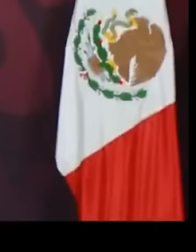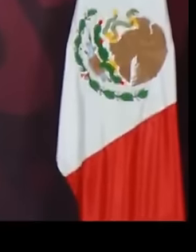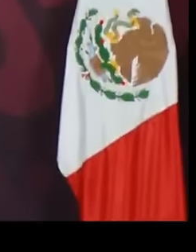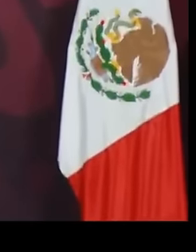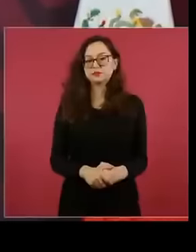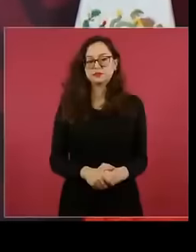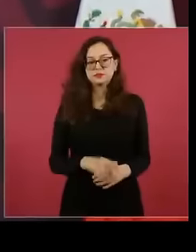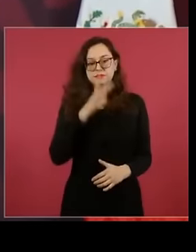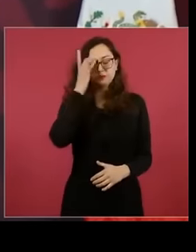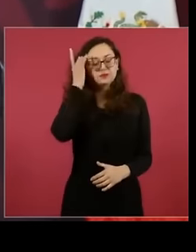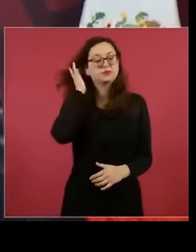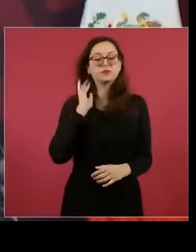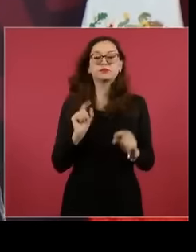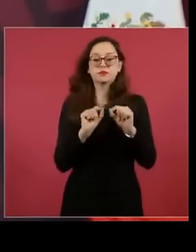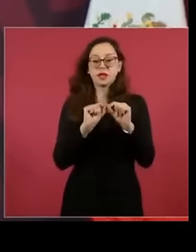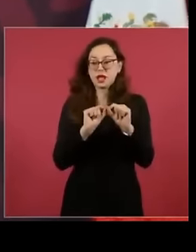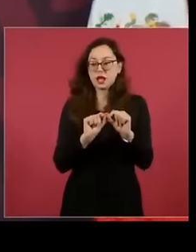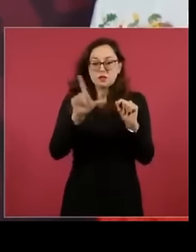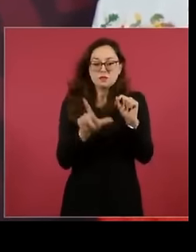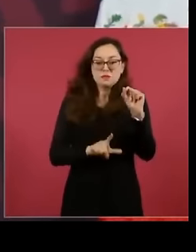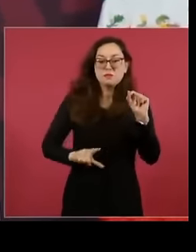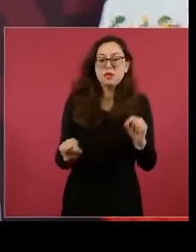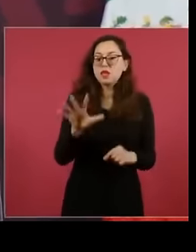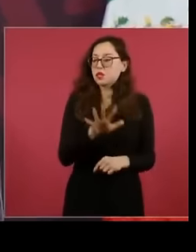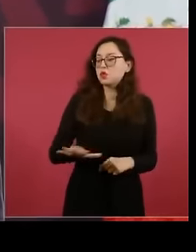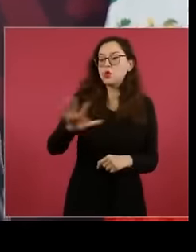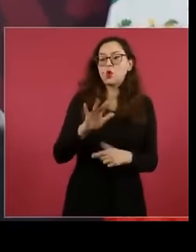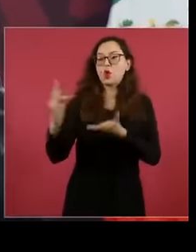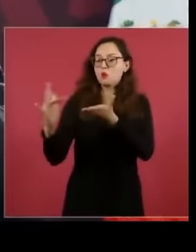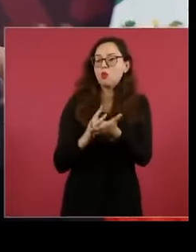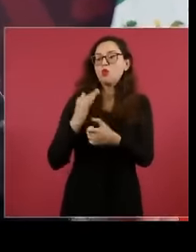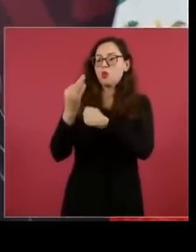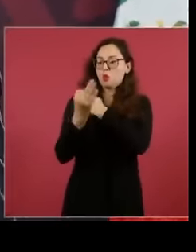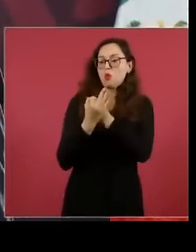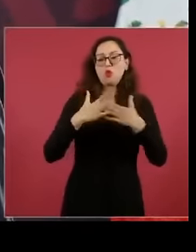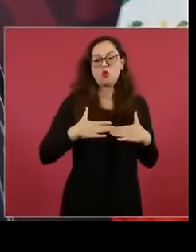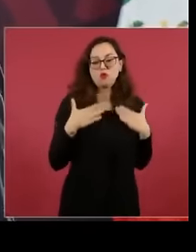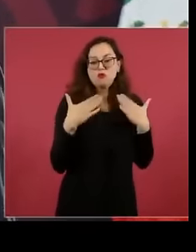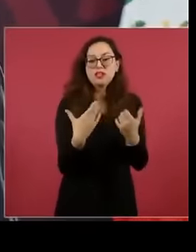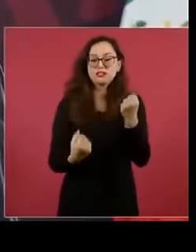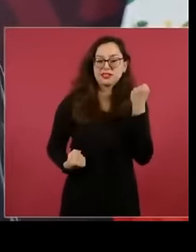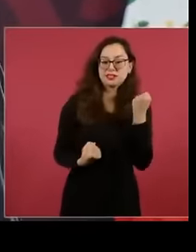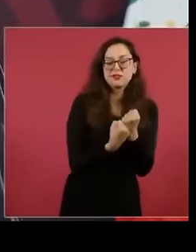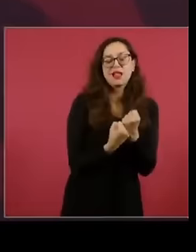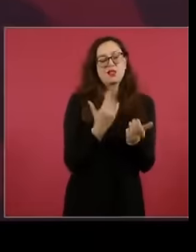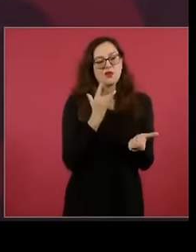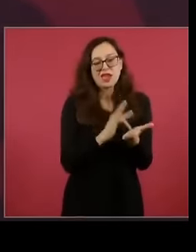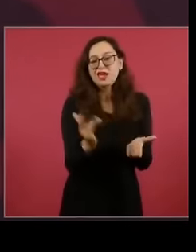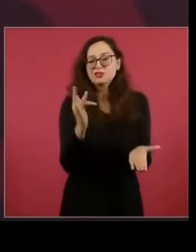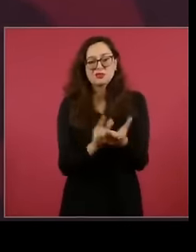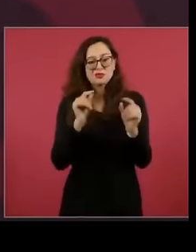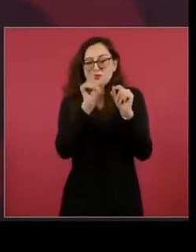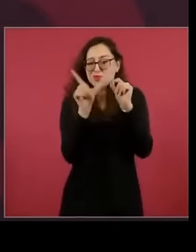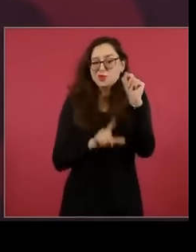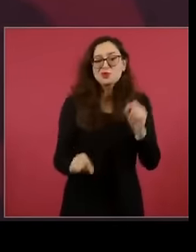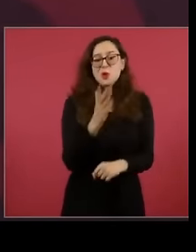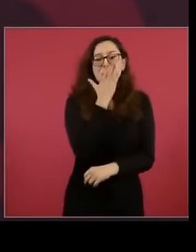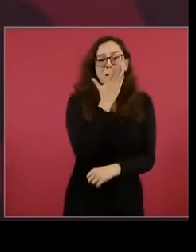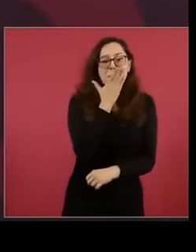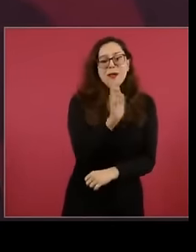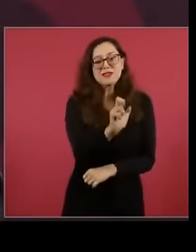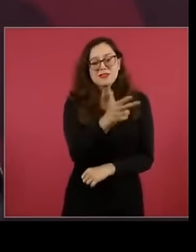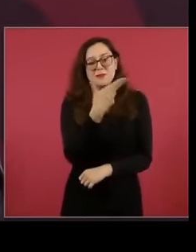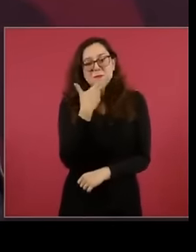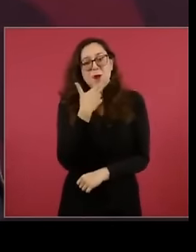y pues Tal parece que la gente no aprendió que cuando el presidente Habla por ejemplo que tenemos un un sector